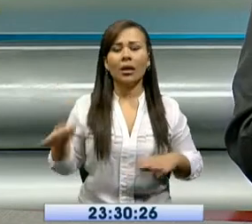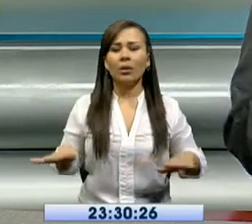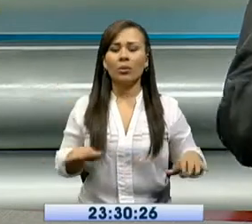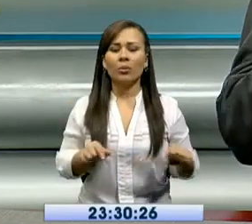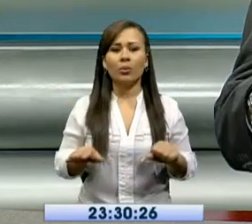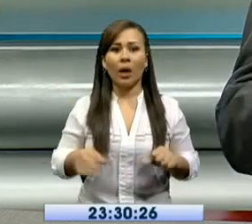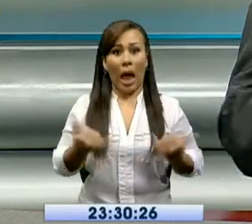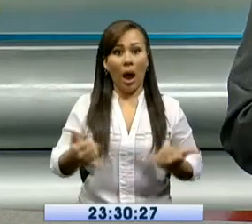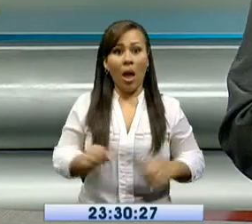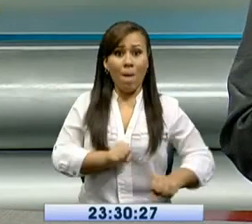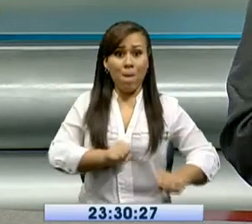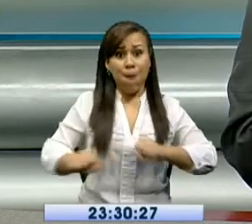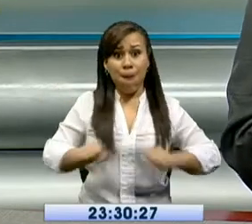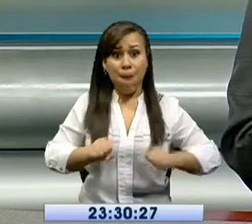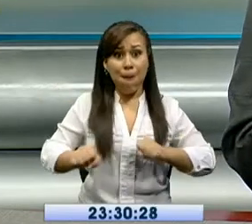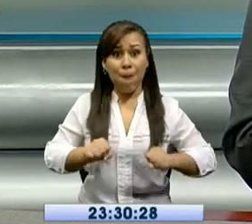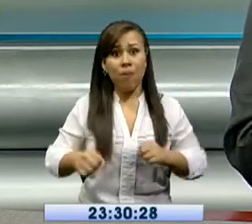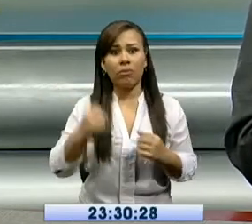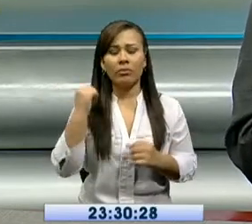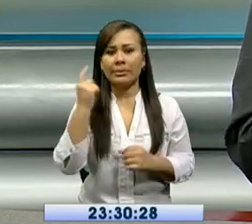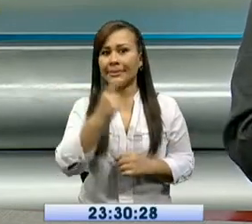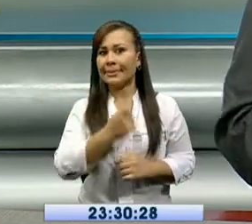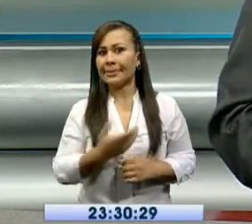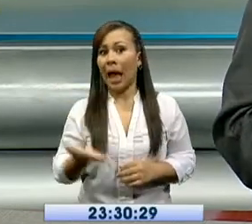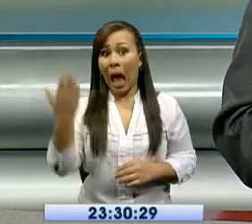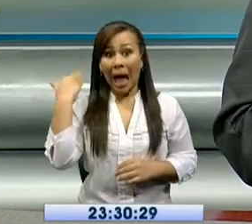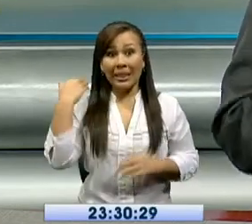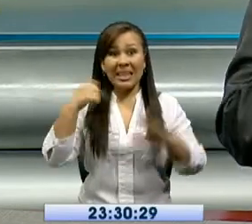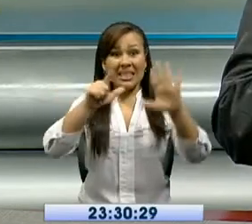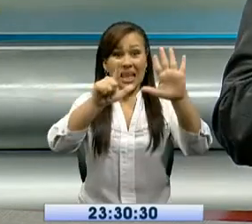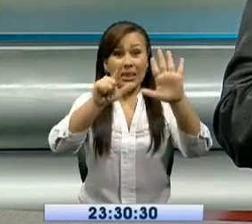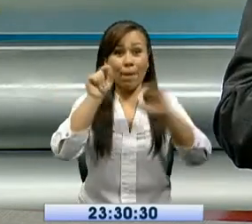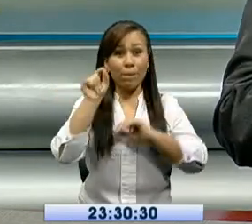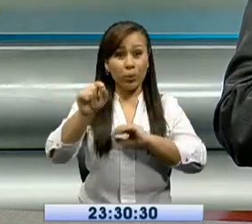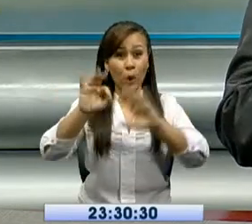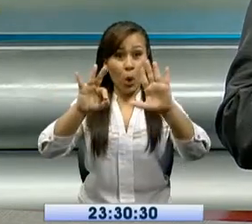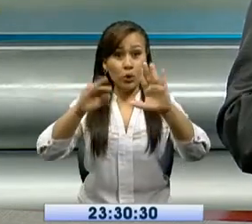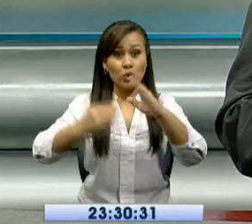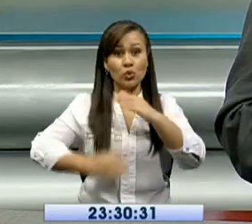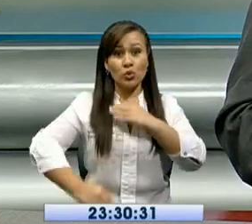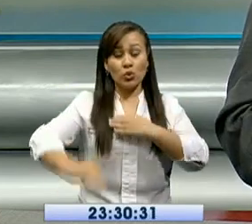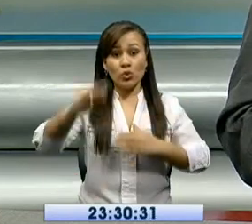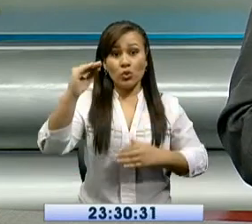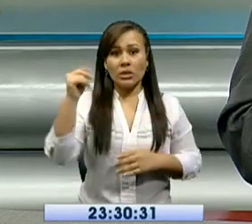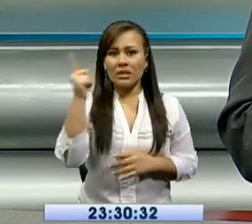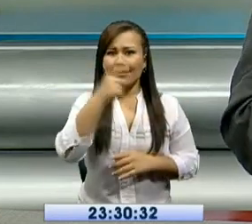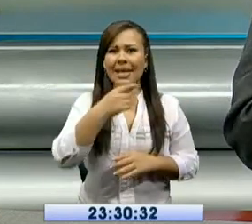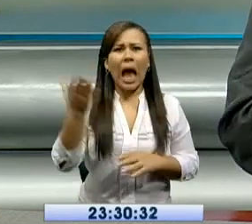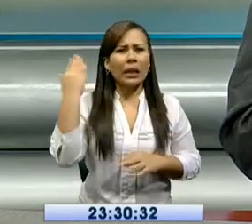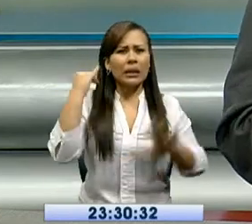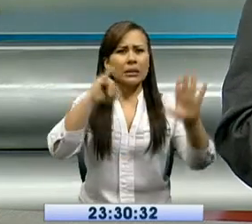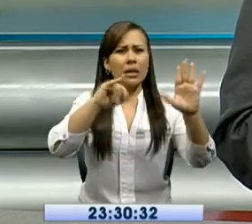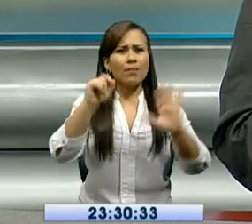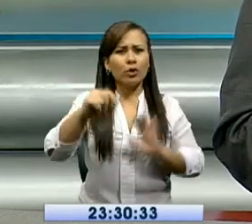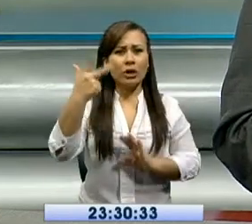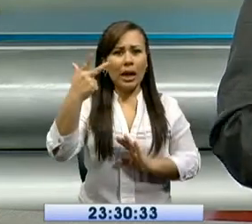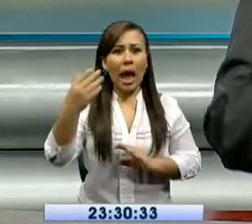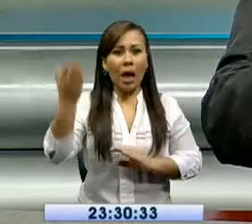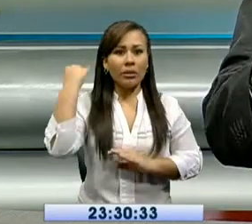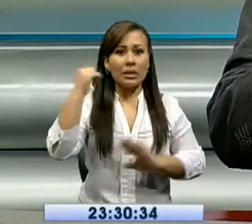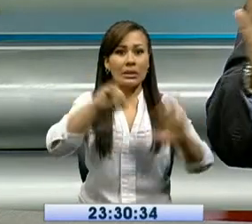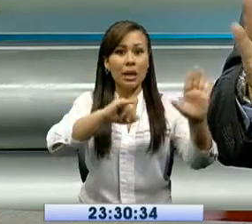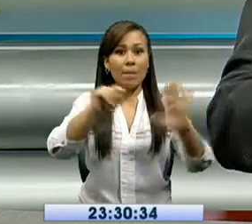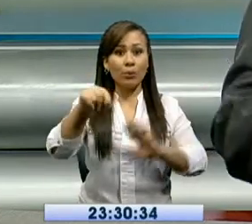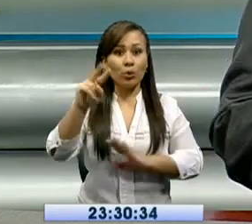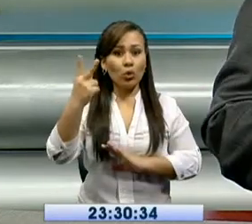7.8, réplicas de 6.3, parece que es de más alto nivel que hemos tenido, porque el otro día hubo una de 6.2,